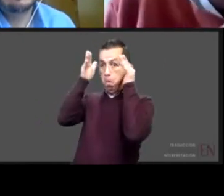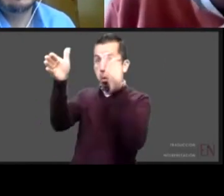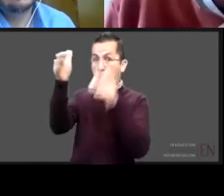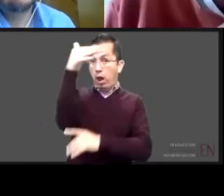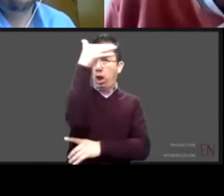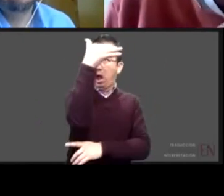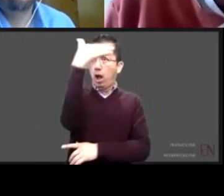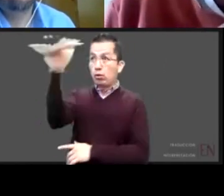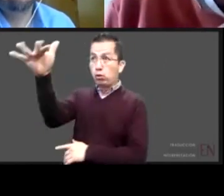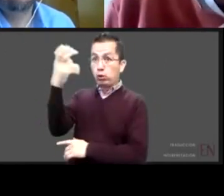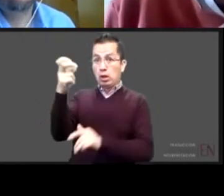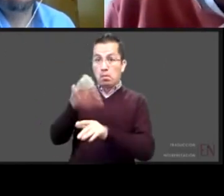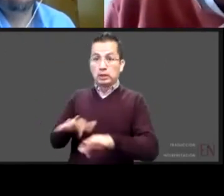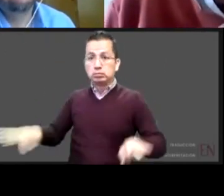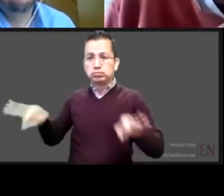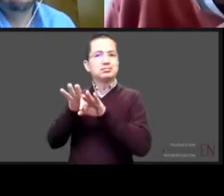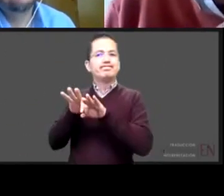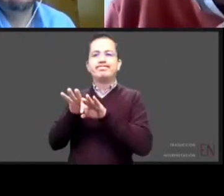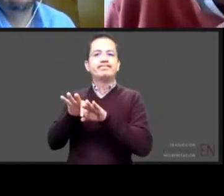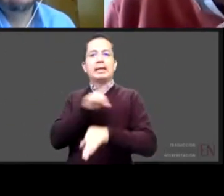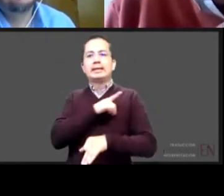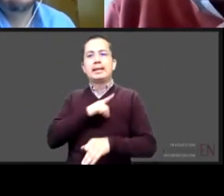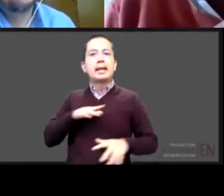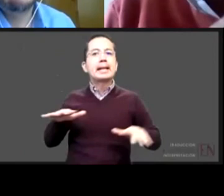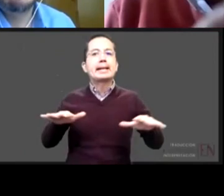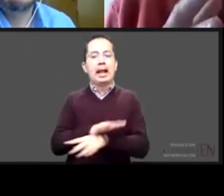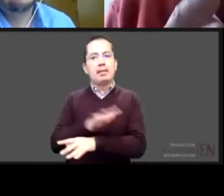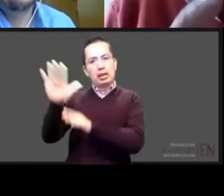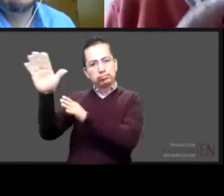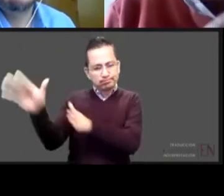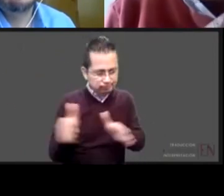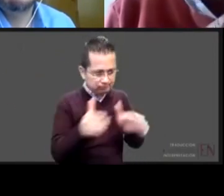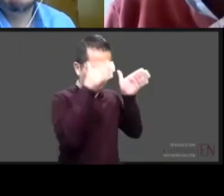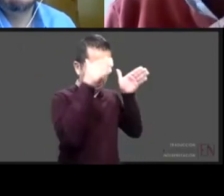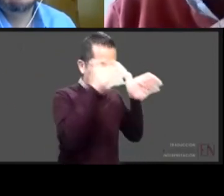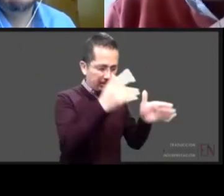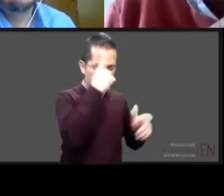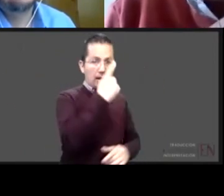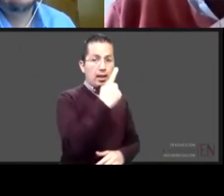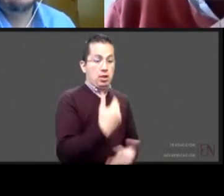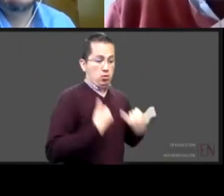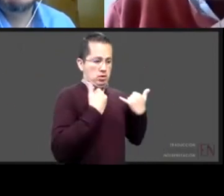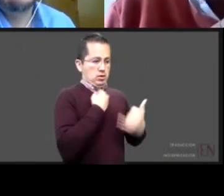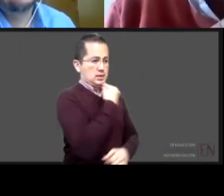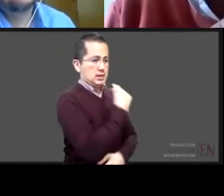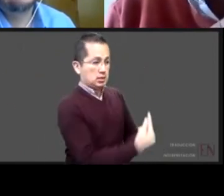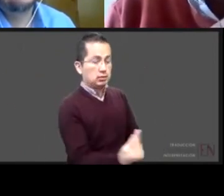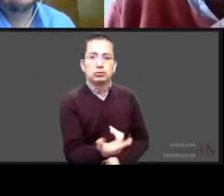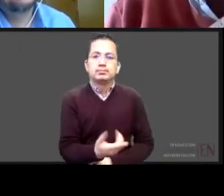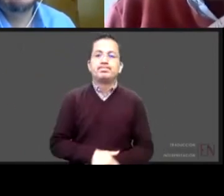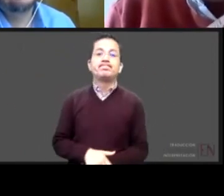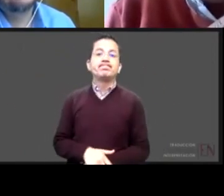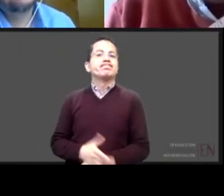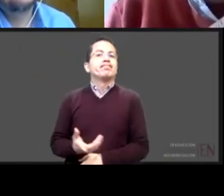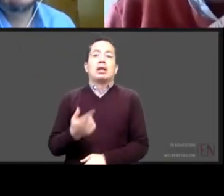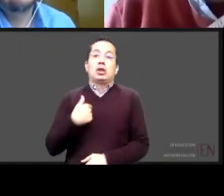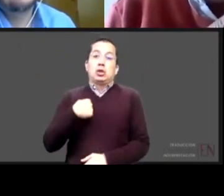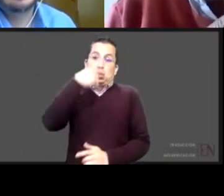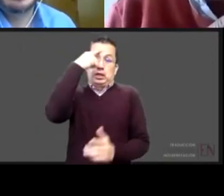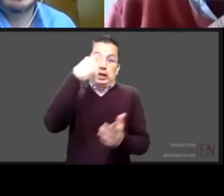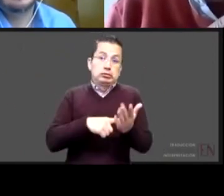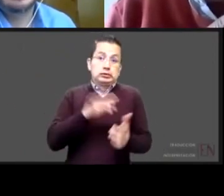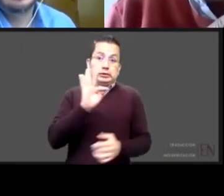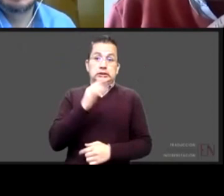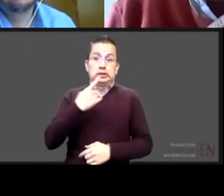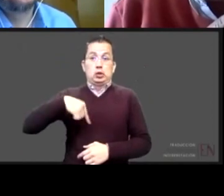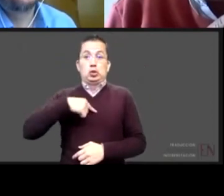eliminar. Creo que mientras hayamos adultos, el adultocentrismo, como el virus, va a estar.